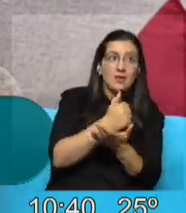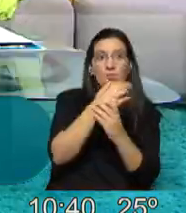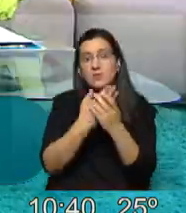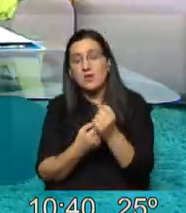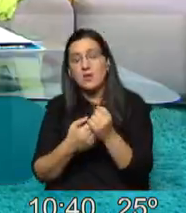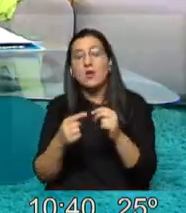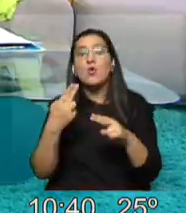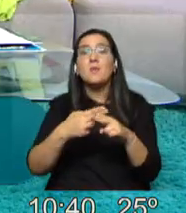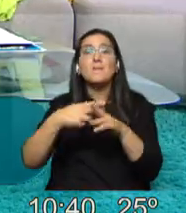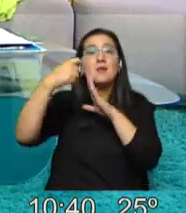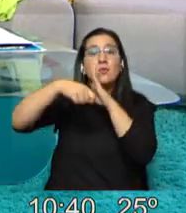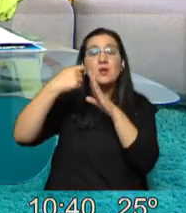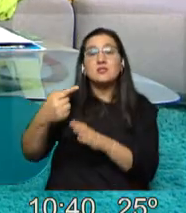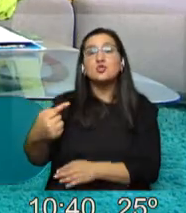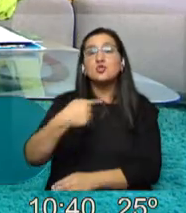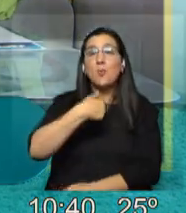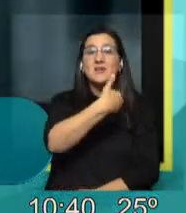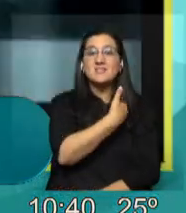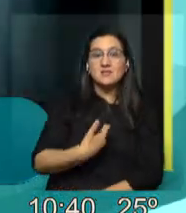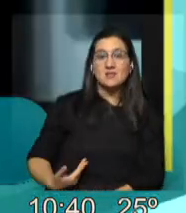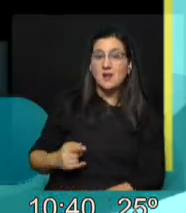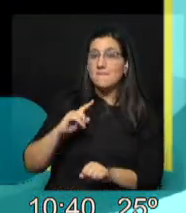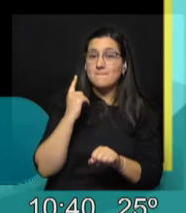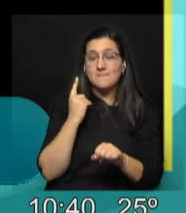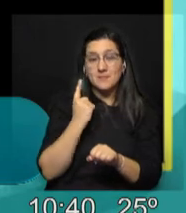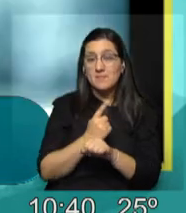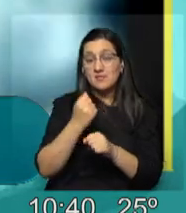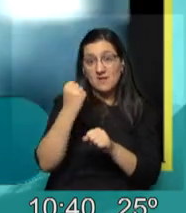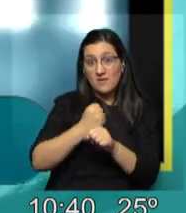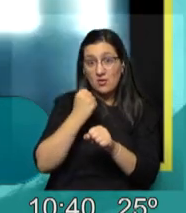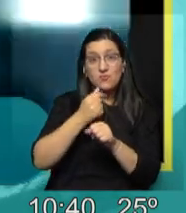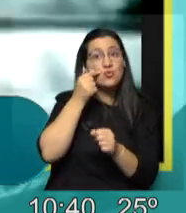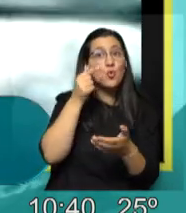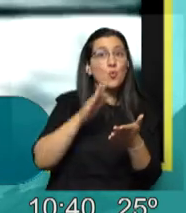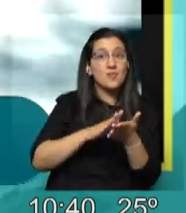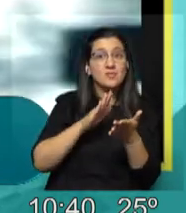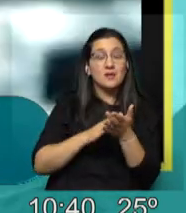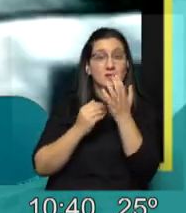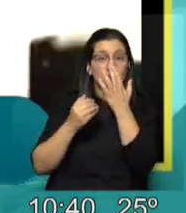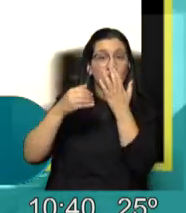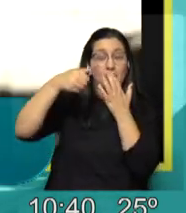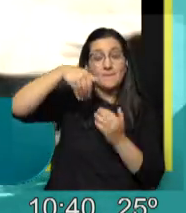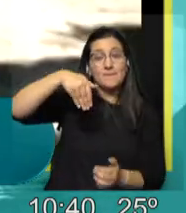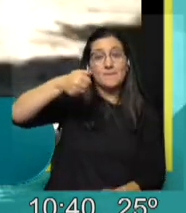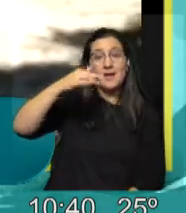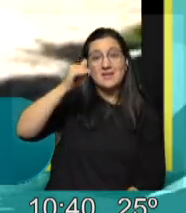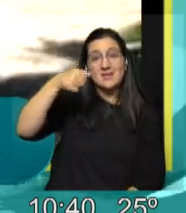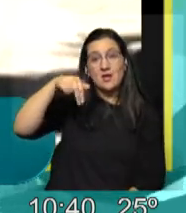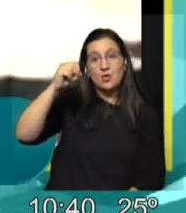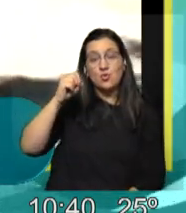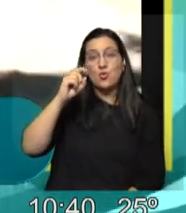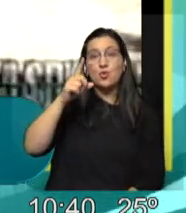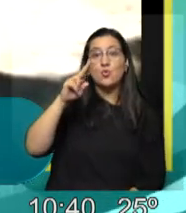Uh-huh. Es el primer trabajo que hicieron, es un documental. Lo primero que hicieron Mariano Cohen y